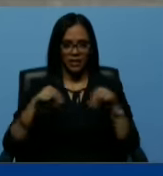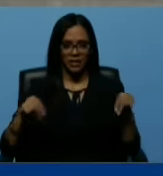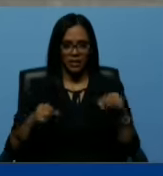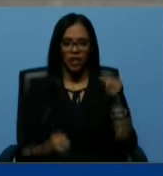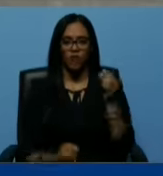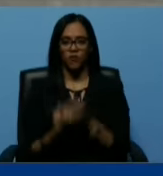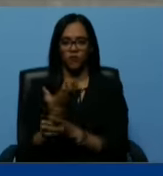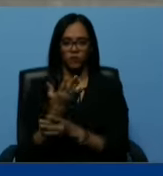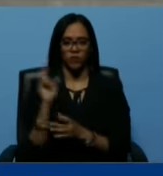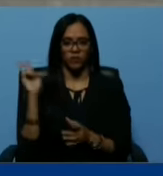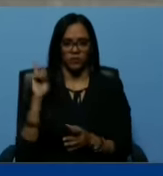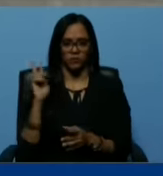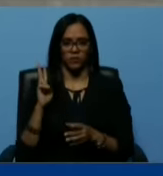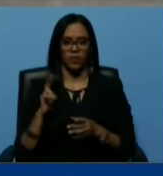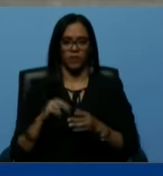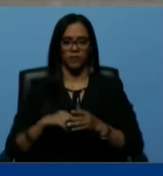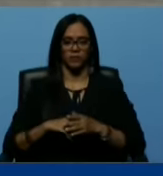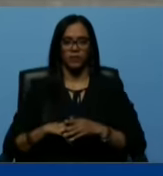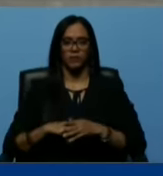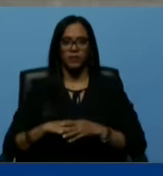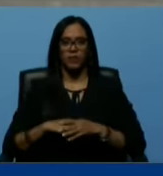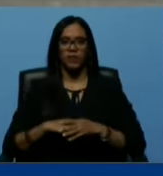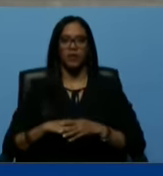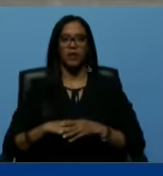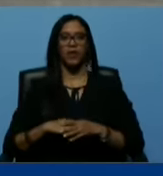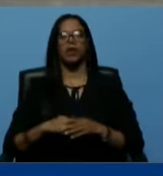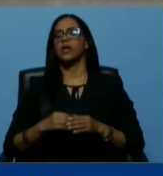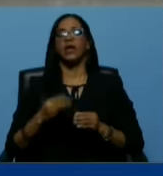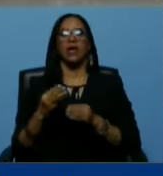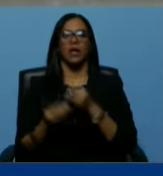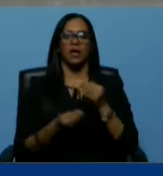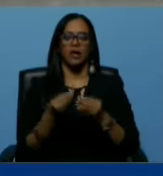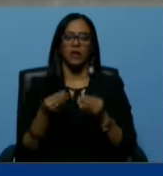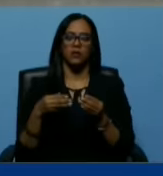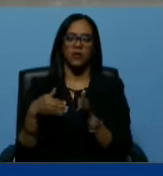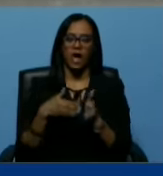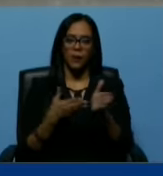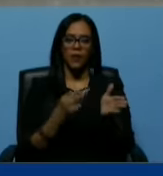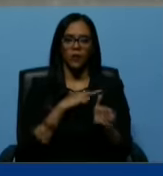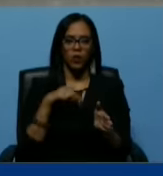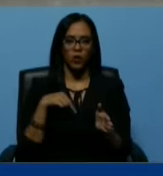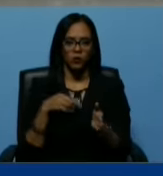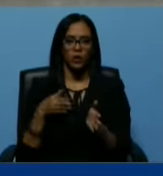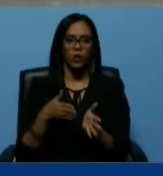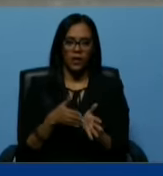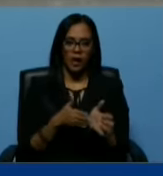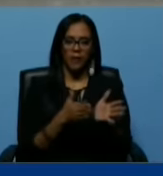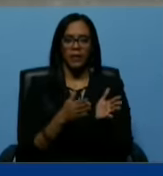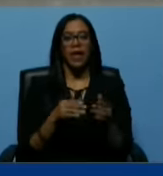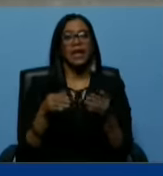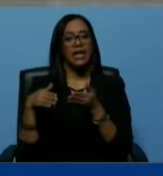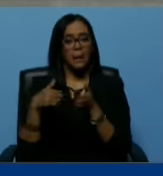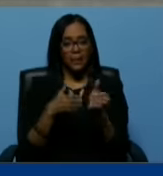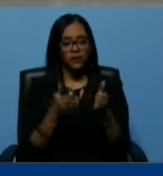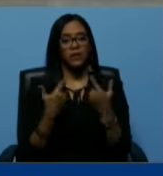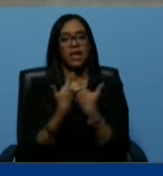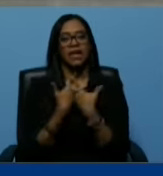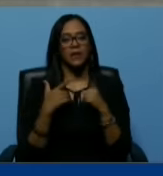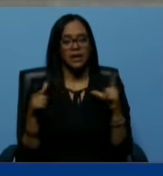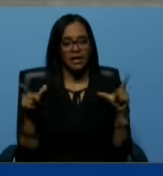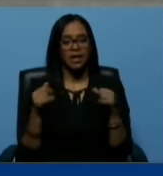república. Y creó el camino que nosotros transitamos, el camino de la libertad,